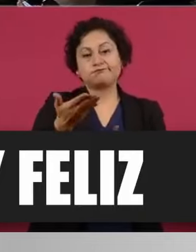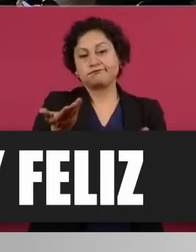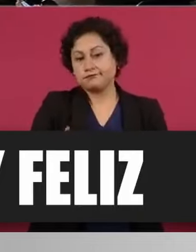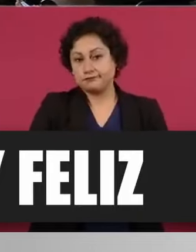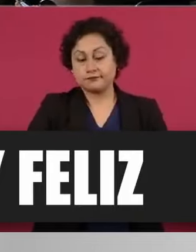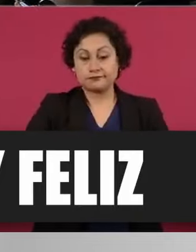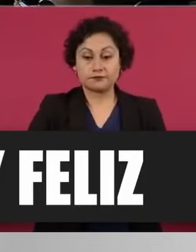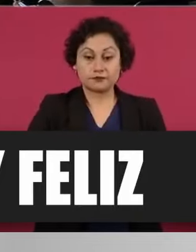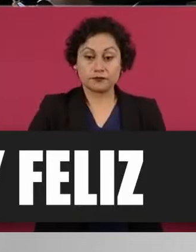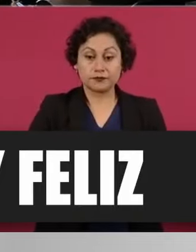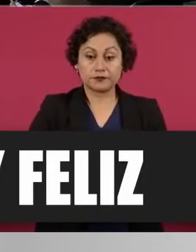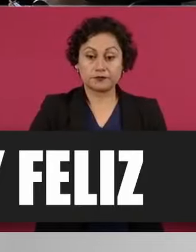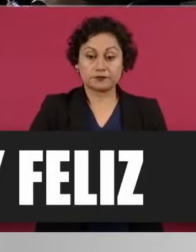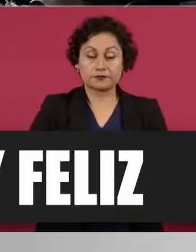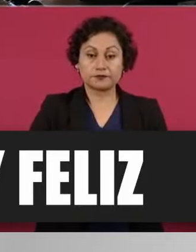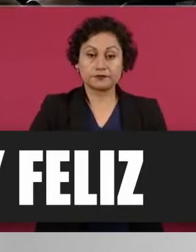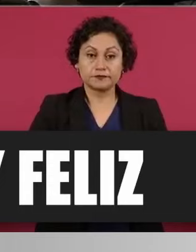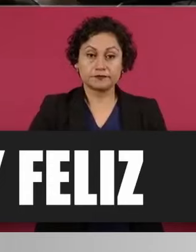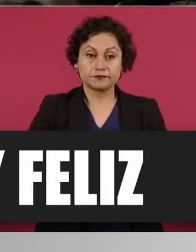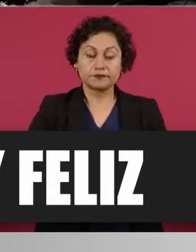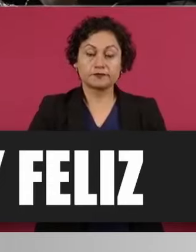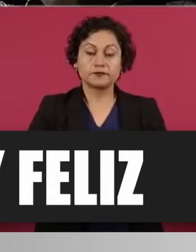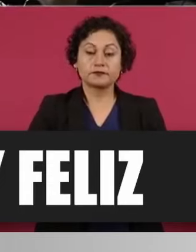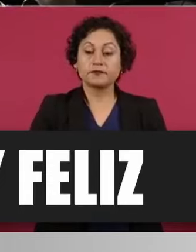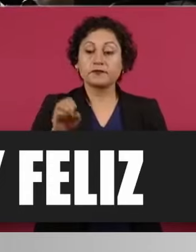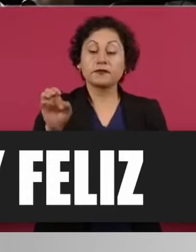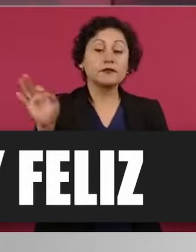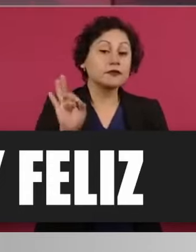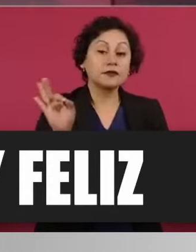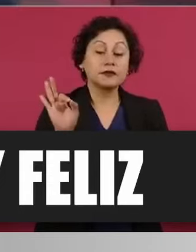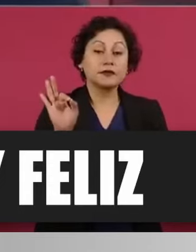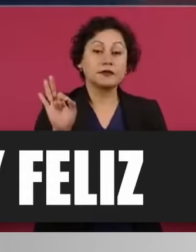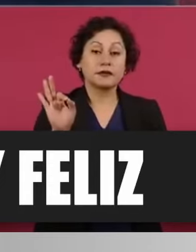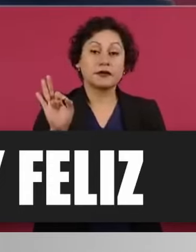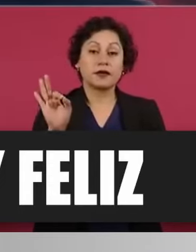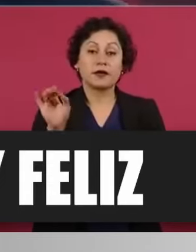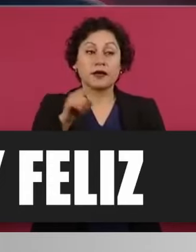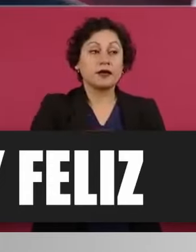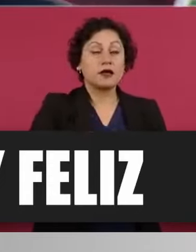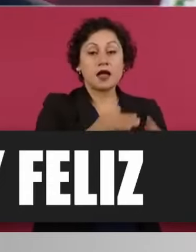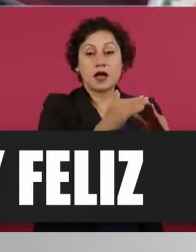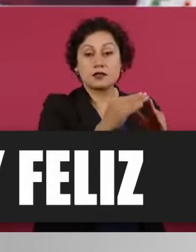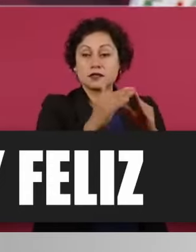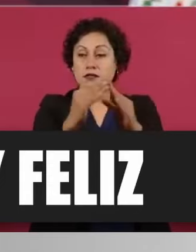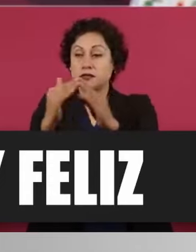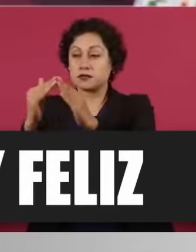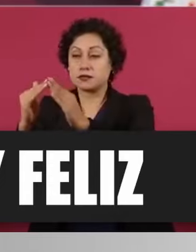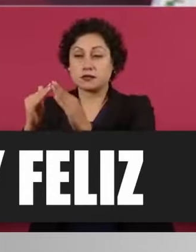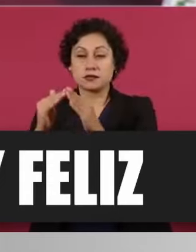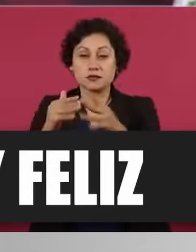hacen muchas viviendas, se tiene un efecto multiplicador porque